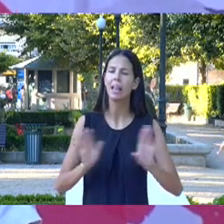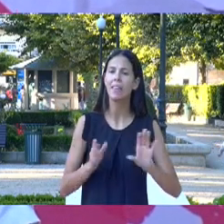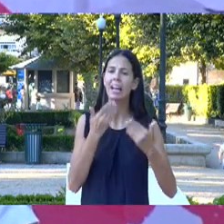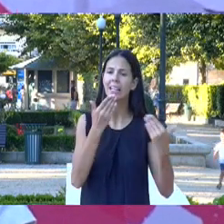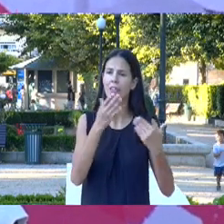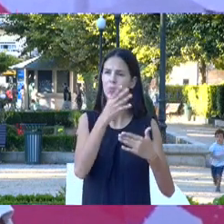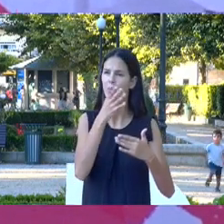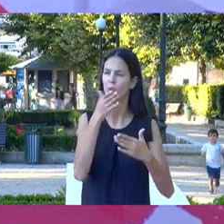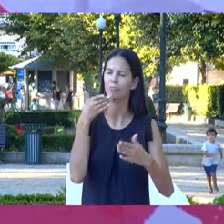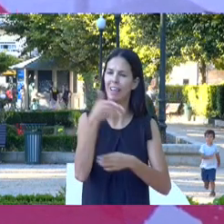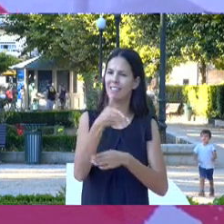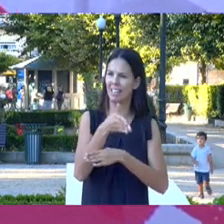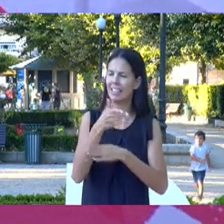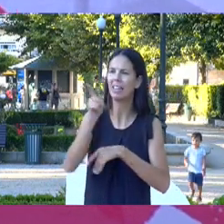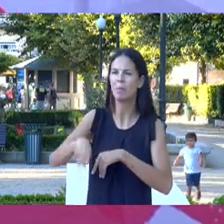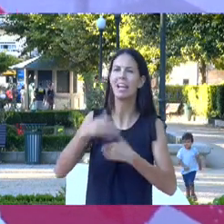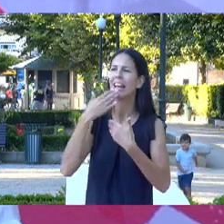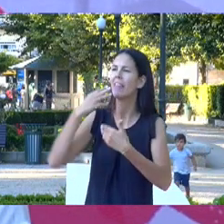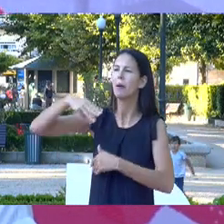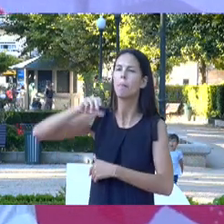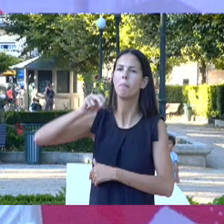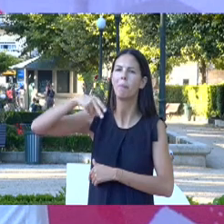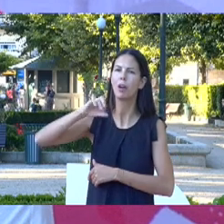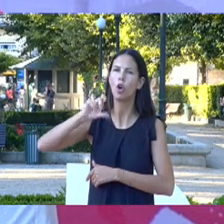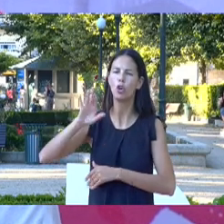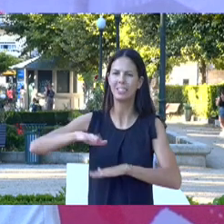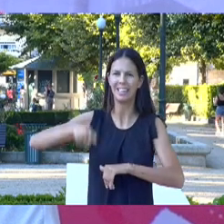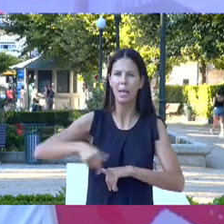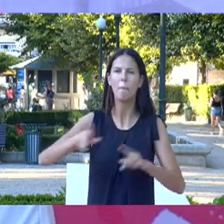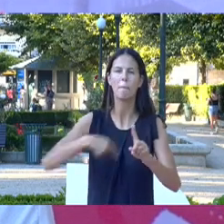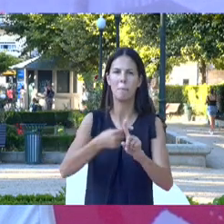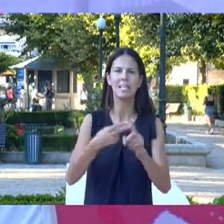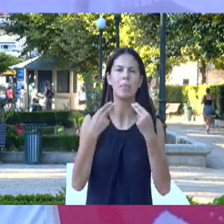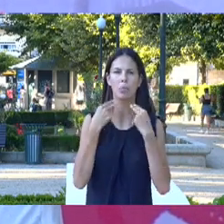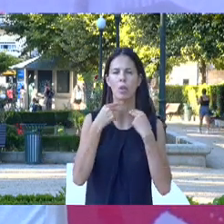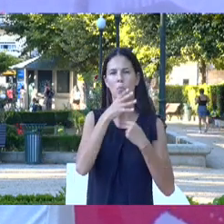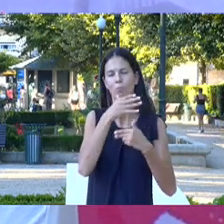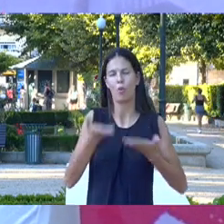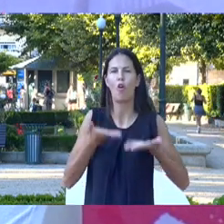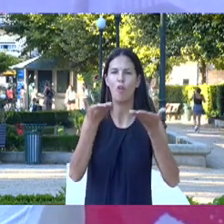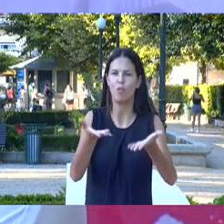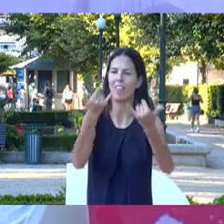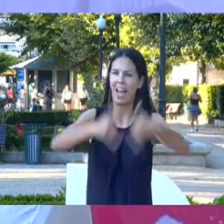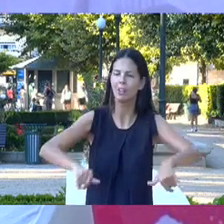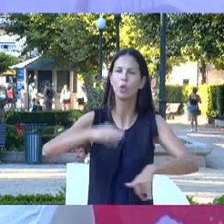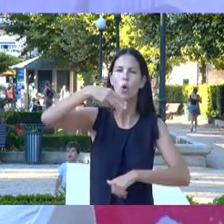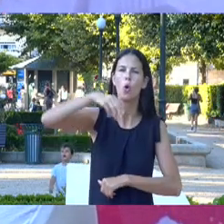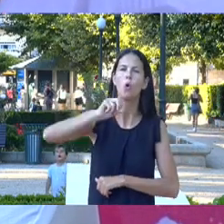vosa presenza, agradecer a Manolo que este aquí tamén con nós, a Diputación por ofrecernos este acto, a Monse,